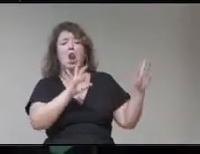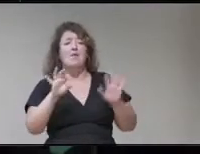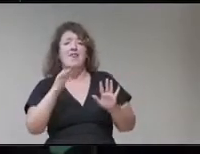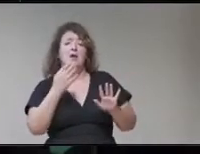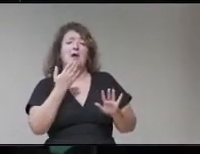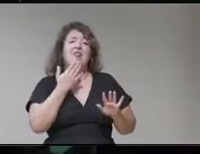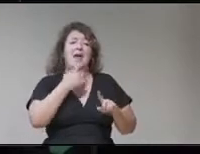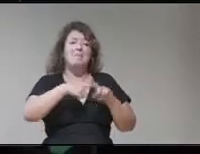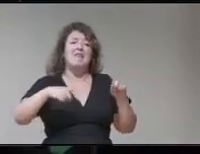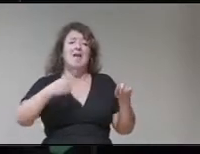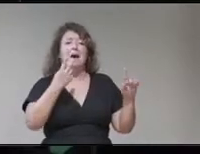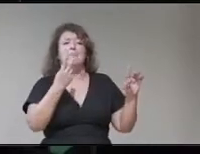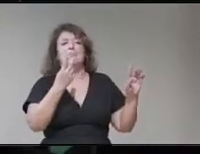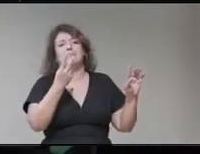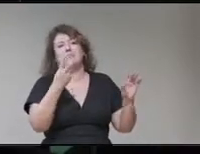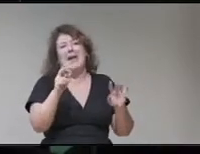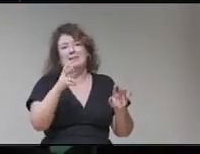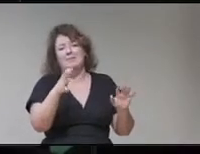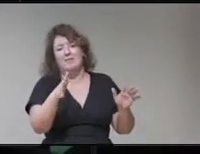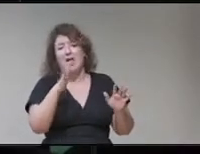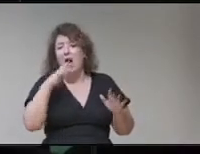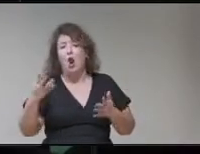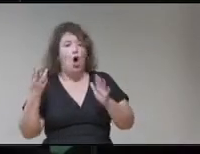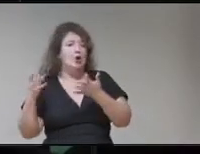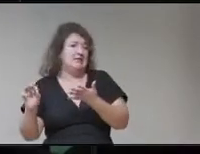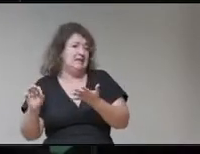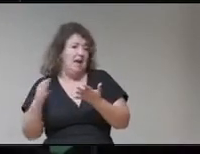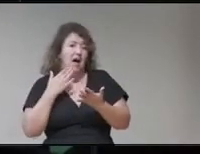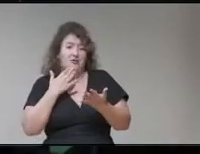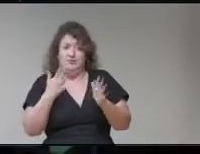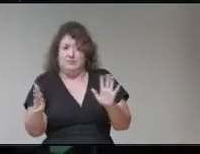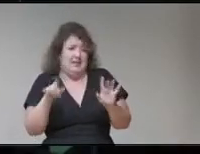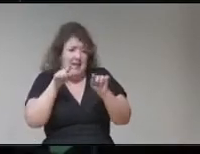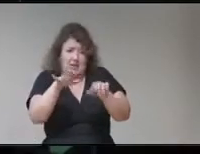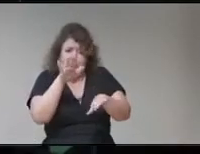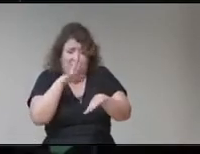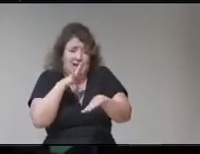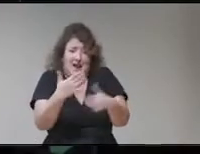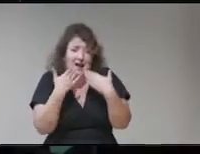los 80 que tenemos hoy. Y no hay vuelta de hoja, es así.